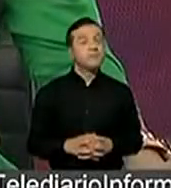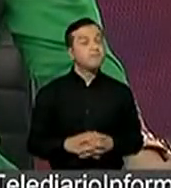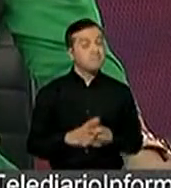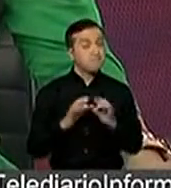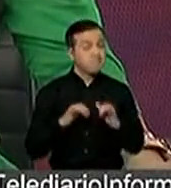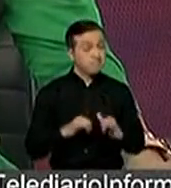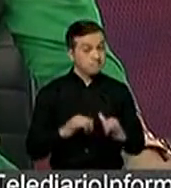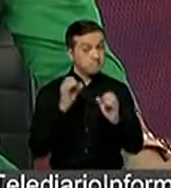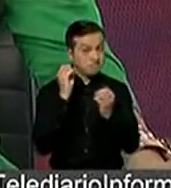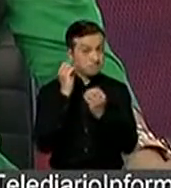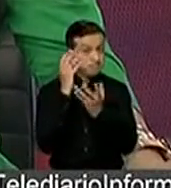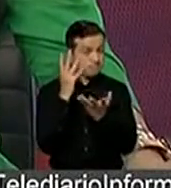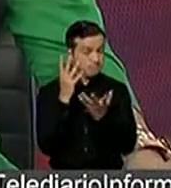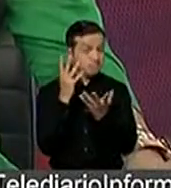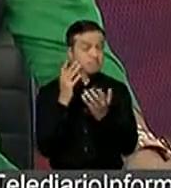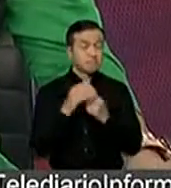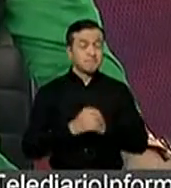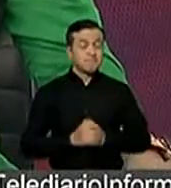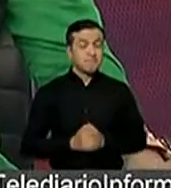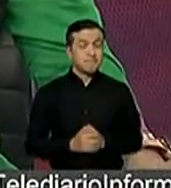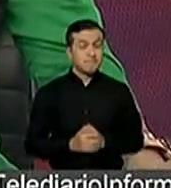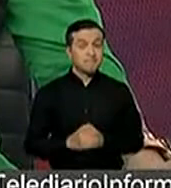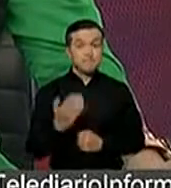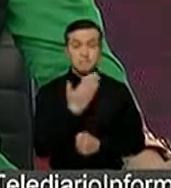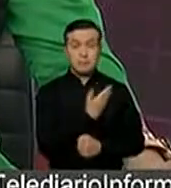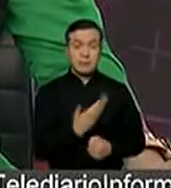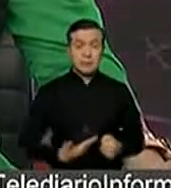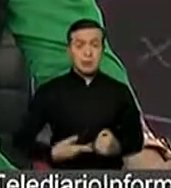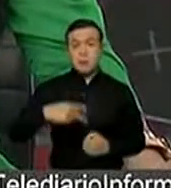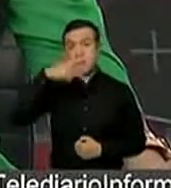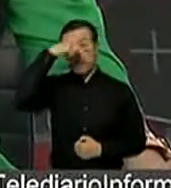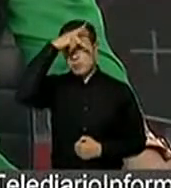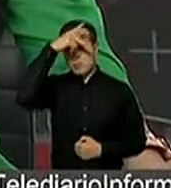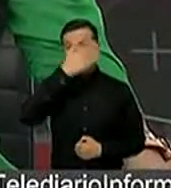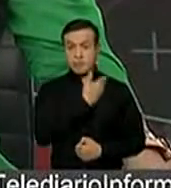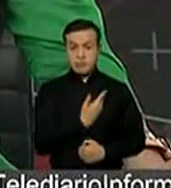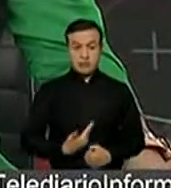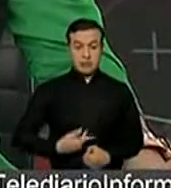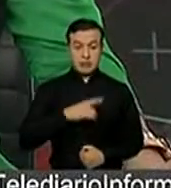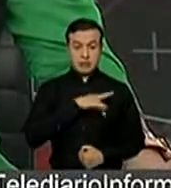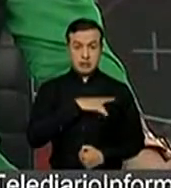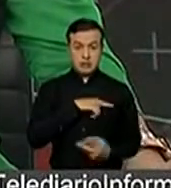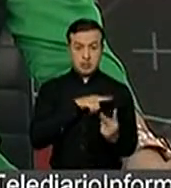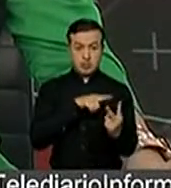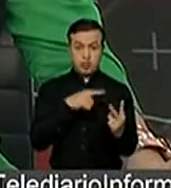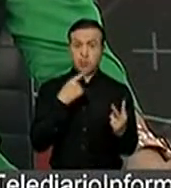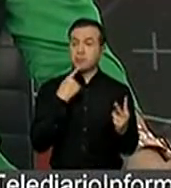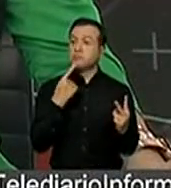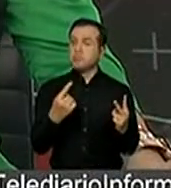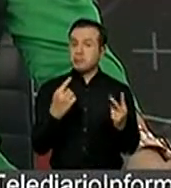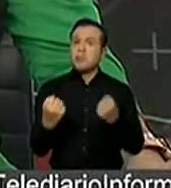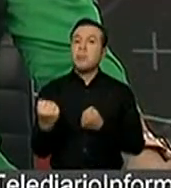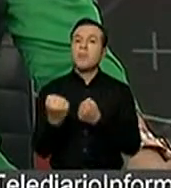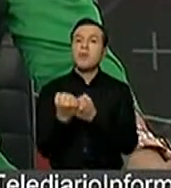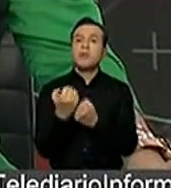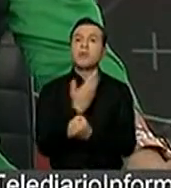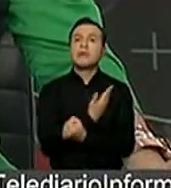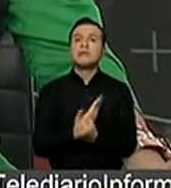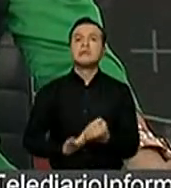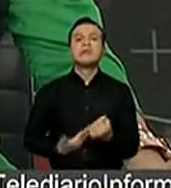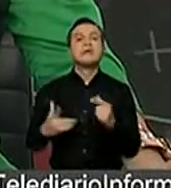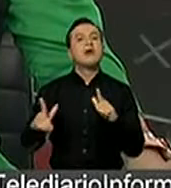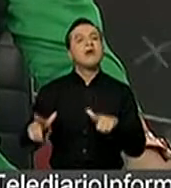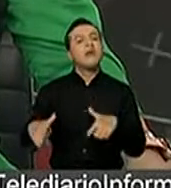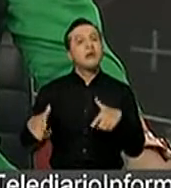Continuamos con más noticias aquí en su telediario. Los presidentes de Perú y de Chile reiteraron su apoyo al presidente Lenín Moreno y condenaron lo